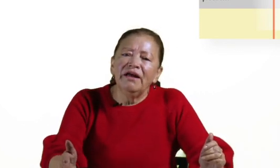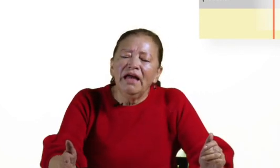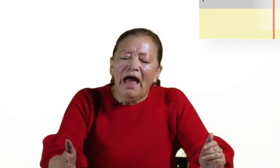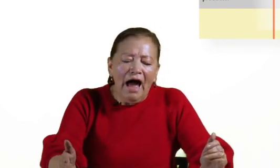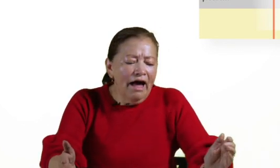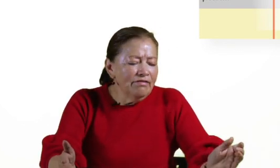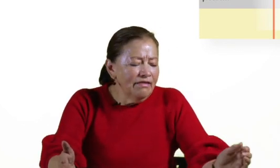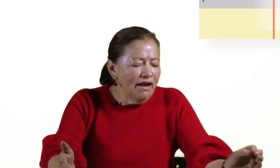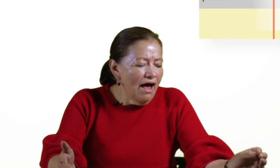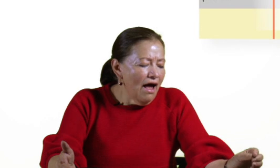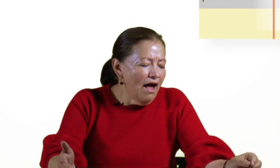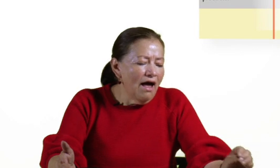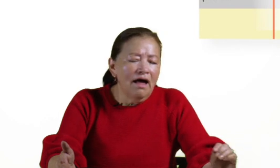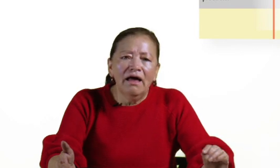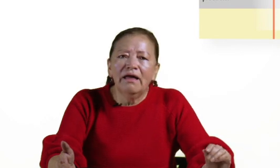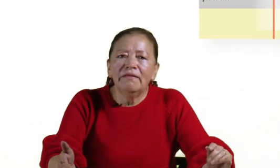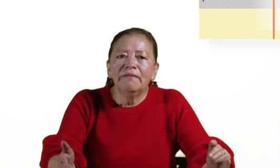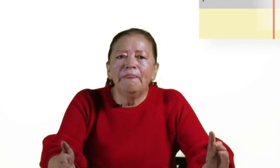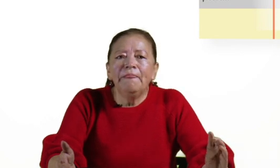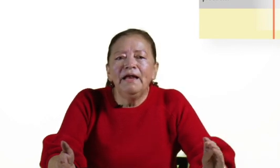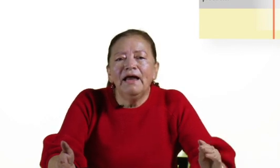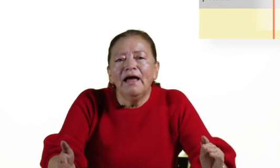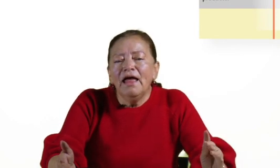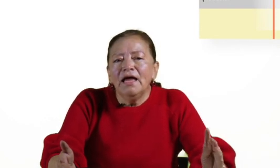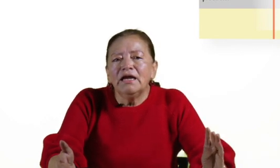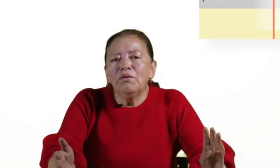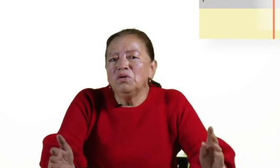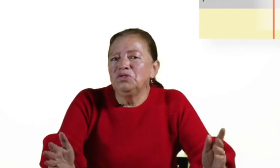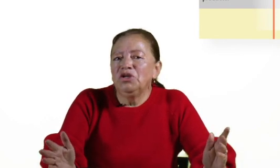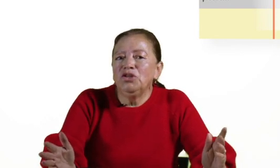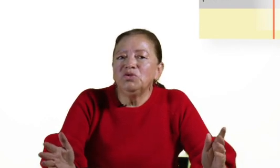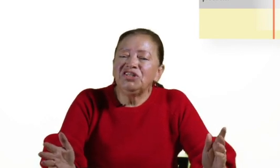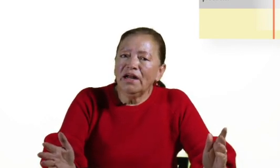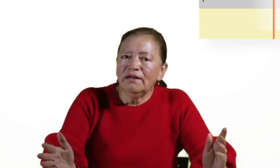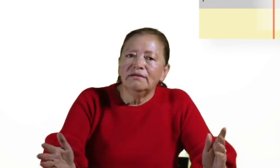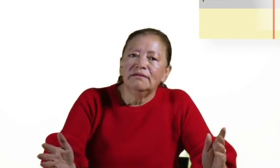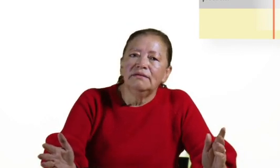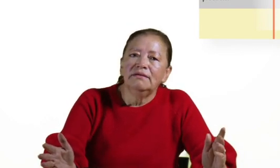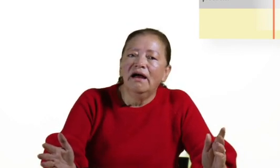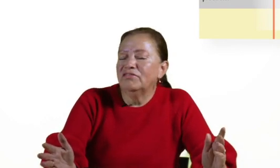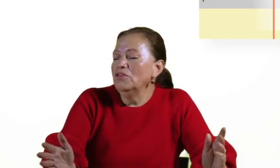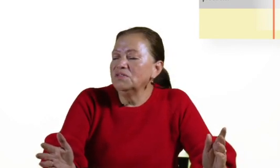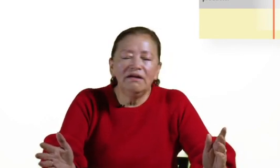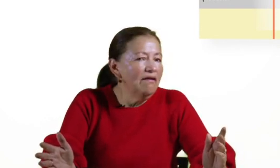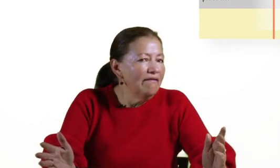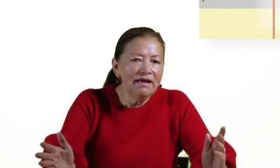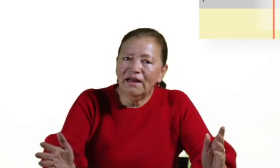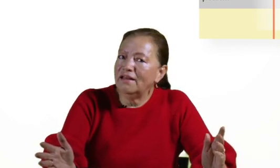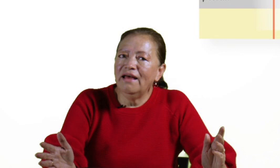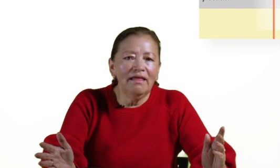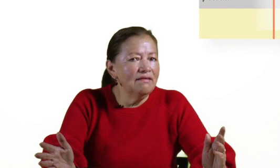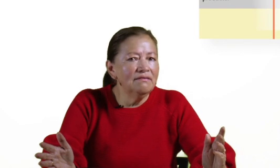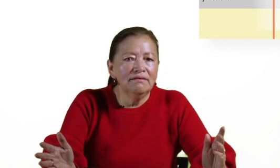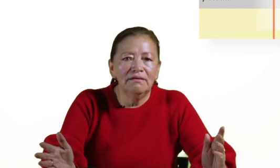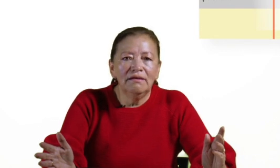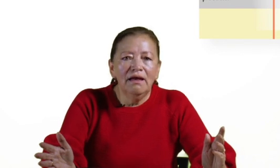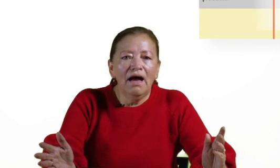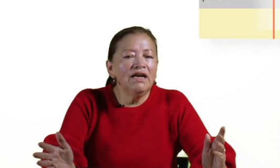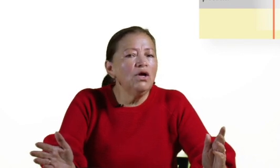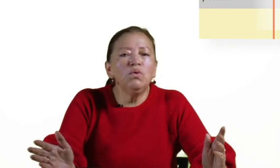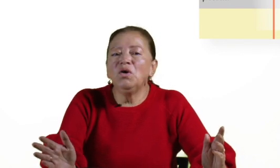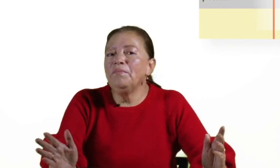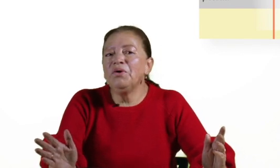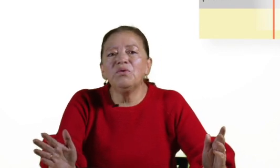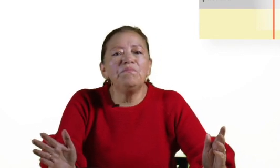retomar antes de la revolución industrial. Antes no se hablaba de calidad,